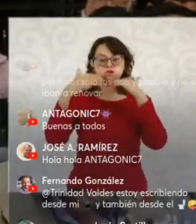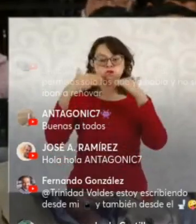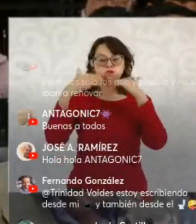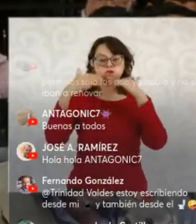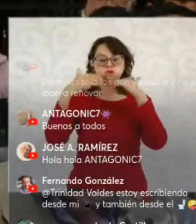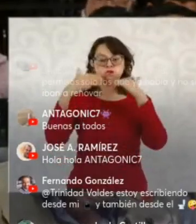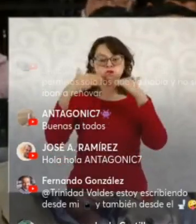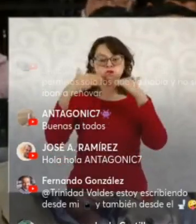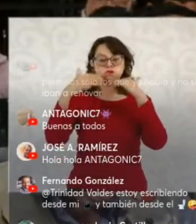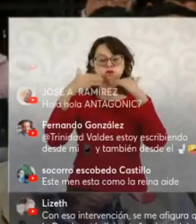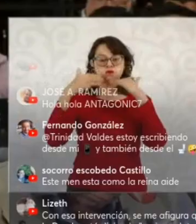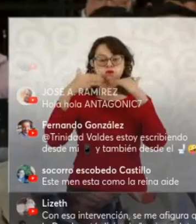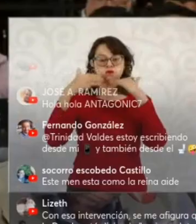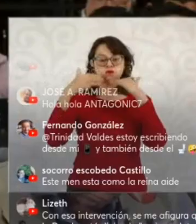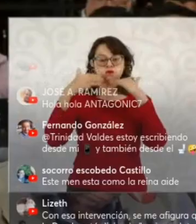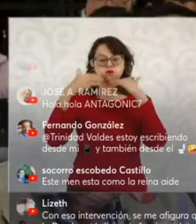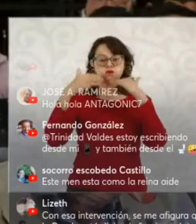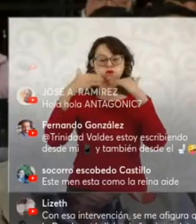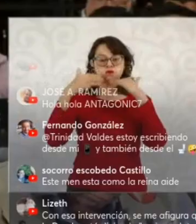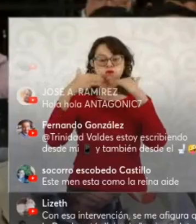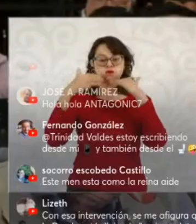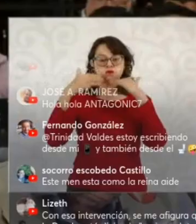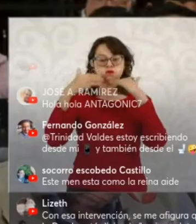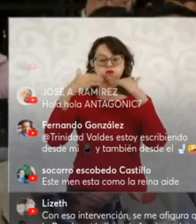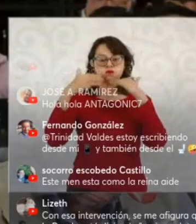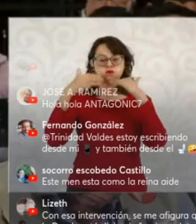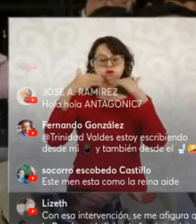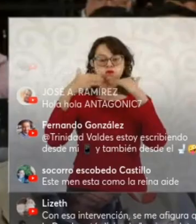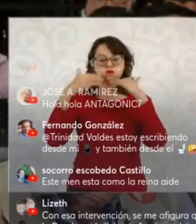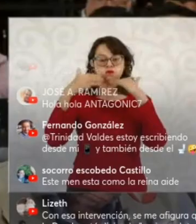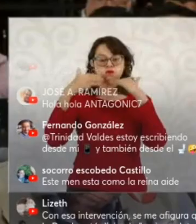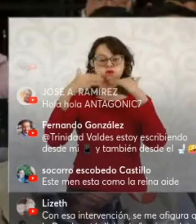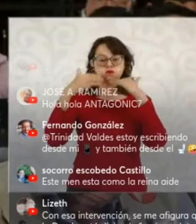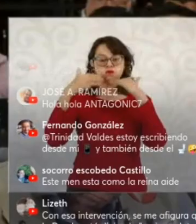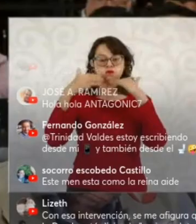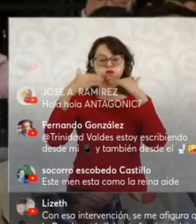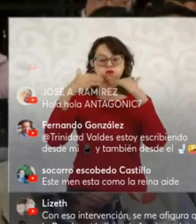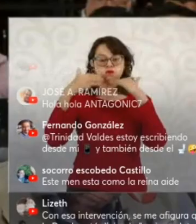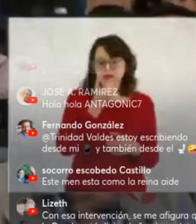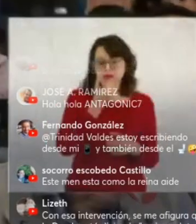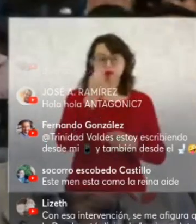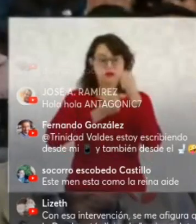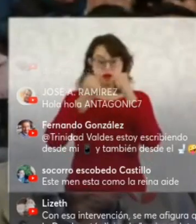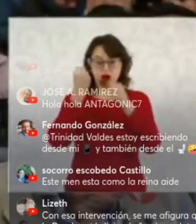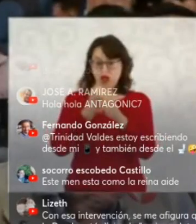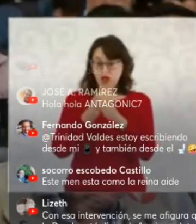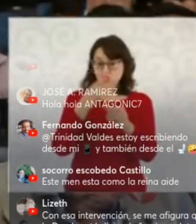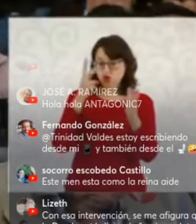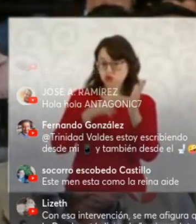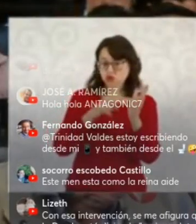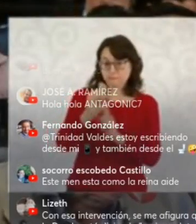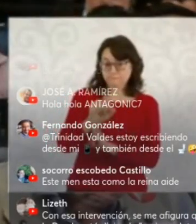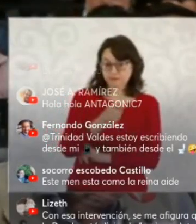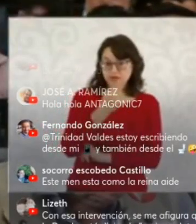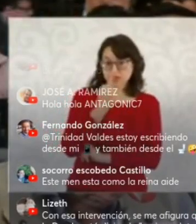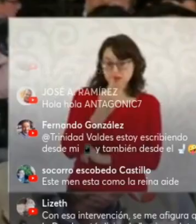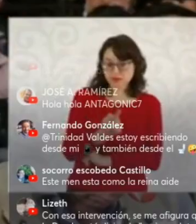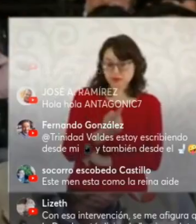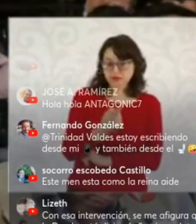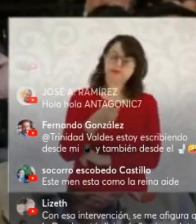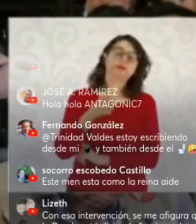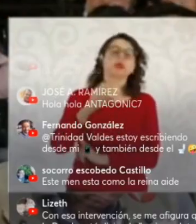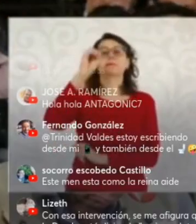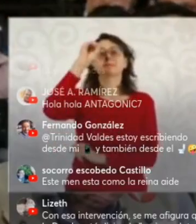corrupción relacionadas con las regulaciones de la Secretaría de Economía. En el 2021, la producción en